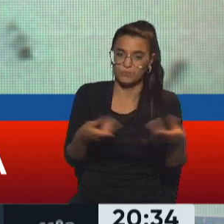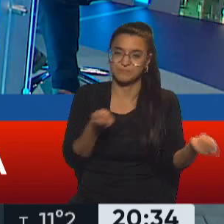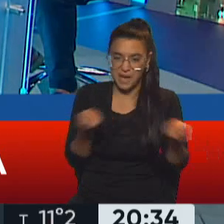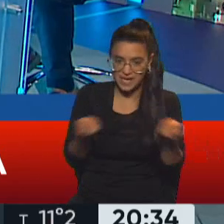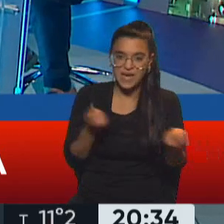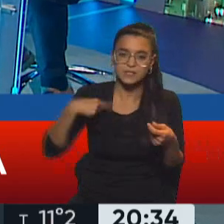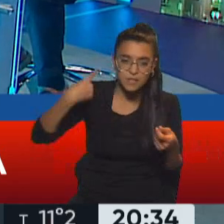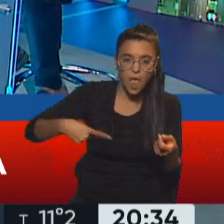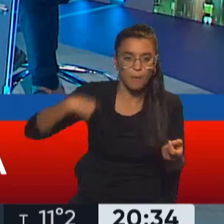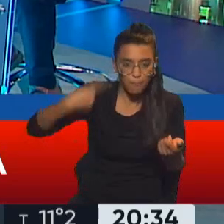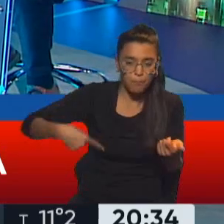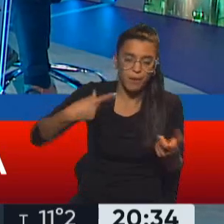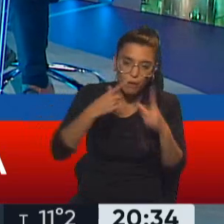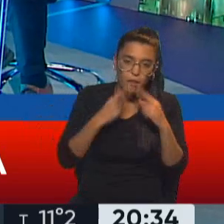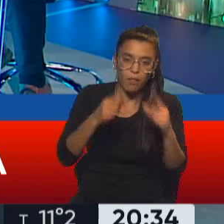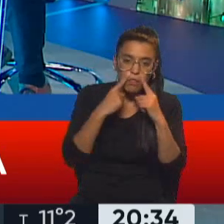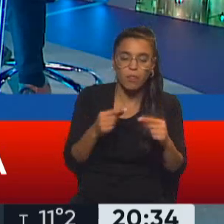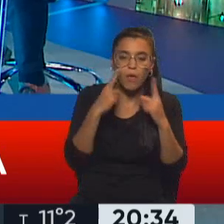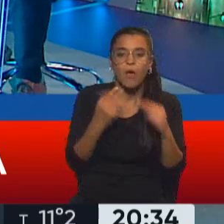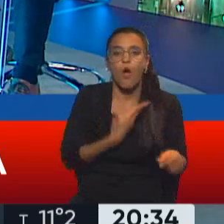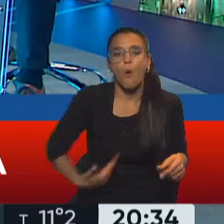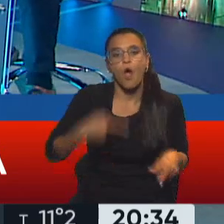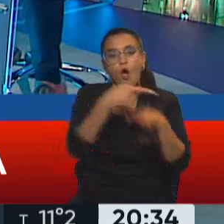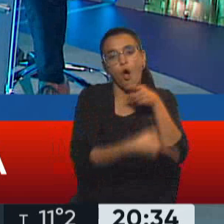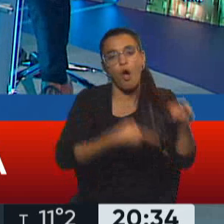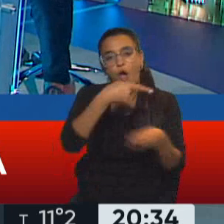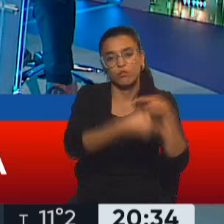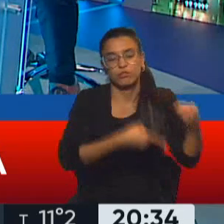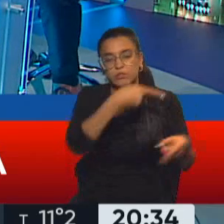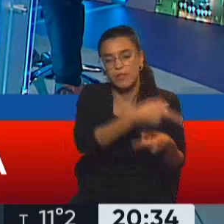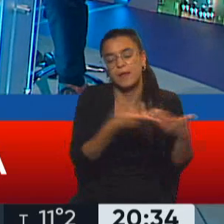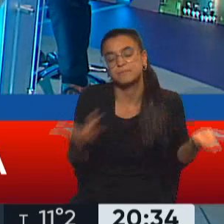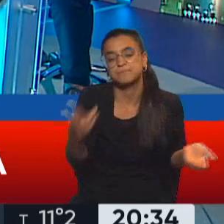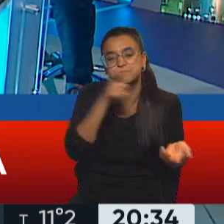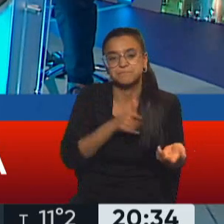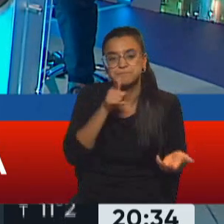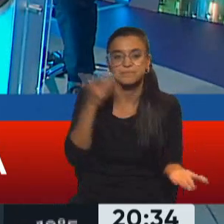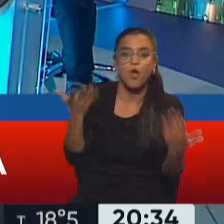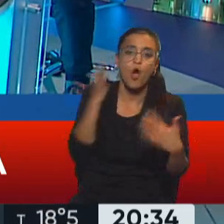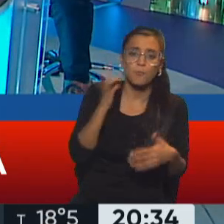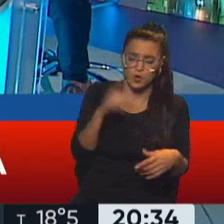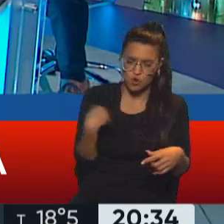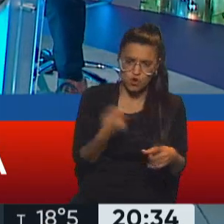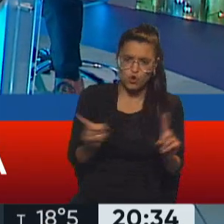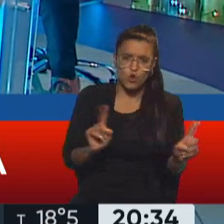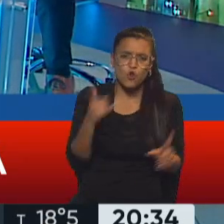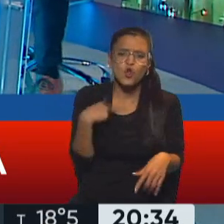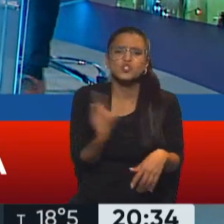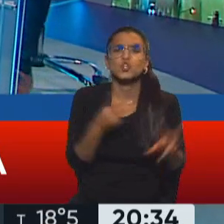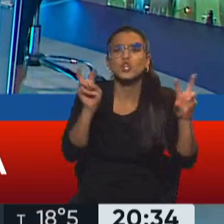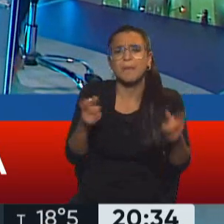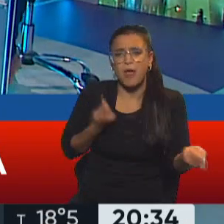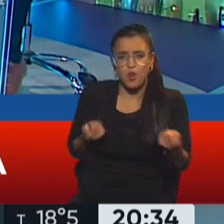todo el tiempo criticando al gobierno, ¿no? Hay una doble vara que todo el tiempo está más allá de lo que opinemos nosotros, la agenda no la manejamos nosotros.